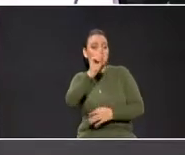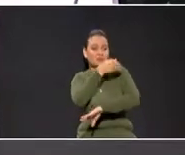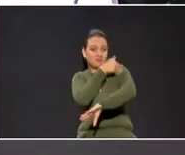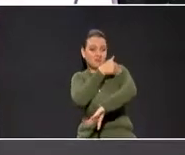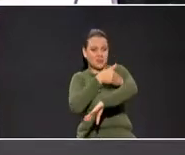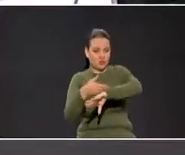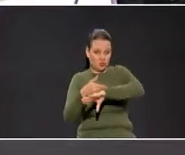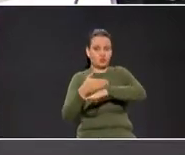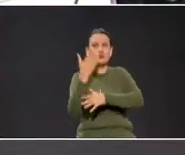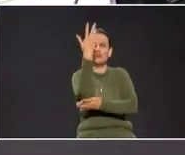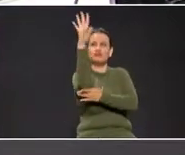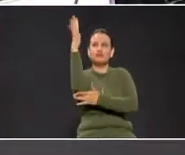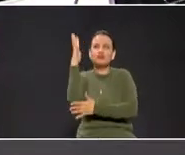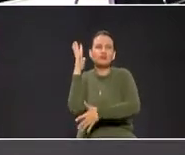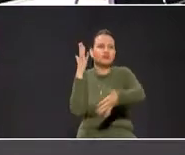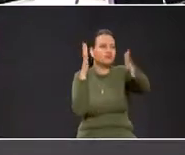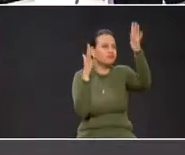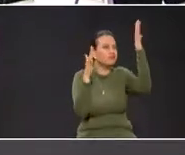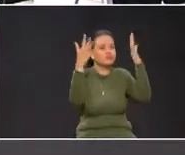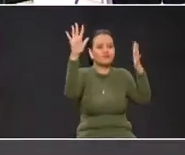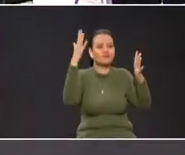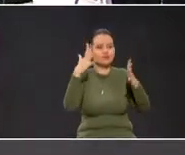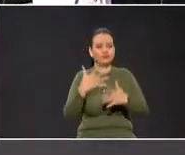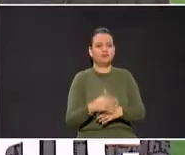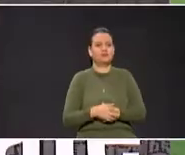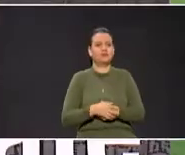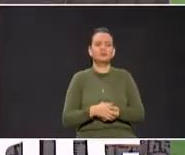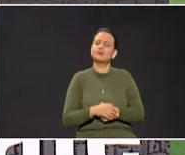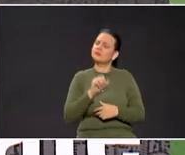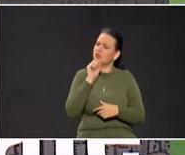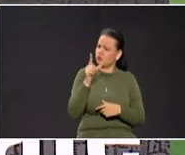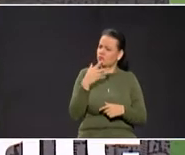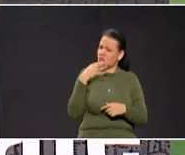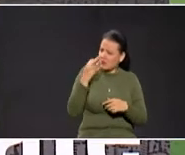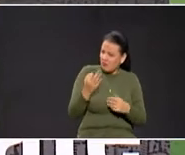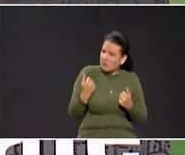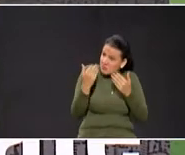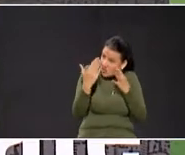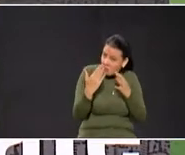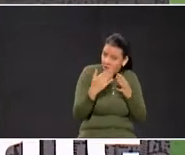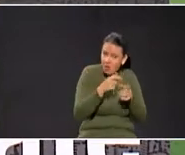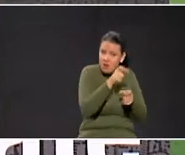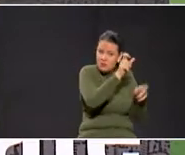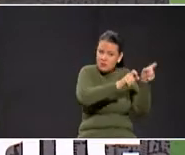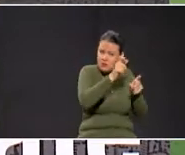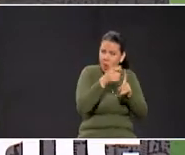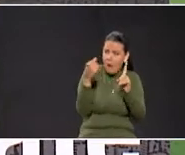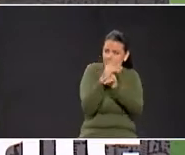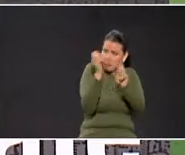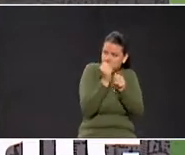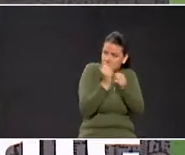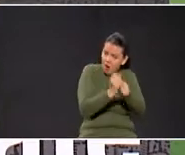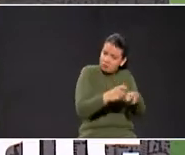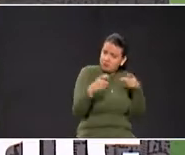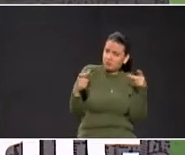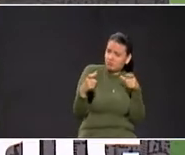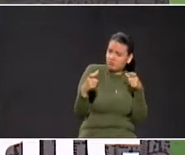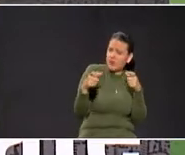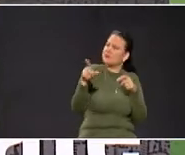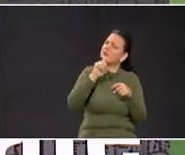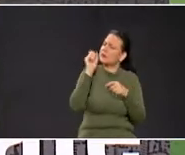generar a través de esos modelos porque a veces los emprendimientos han terminado en generación de pequeñas empresas